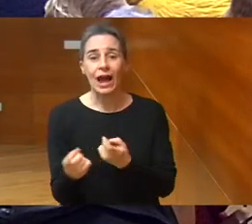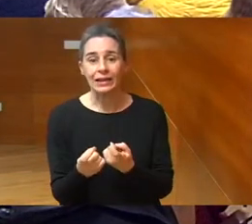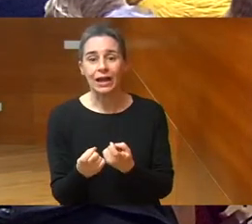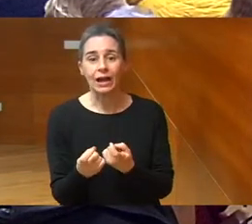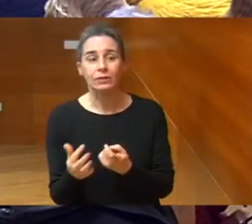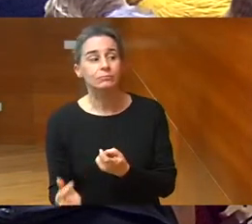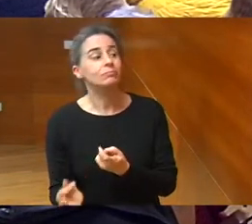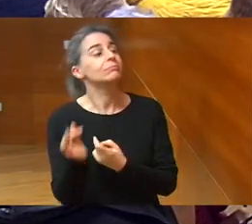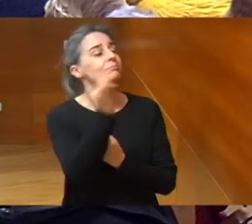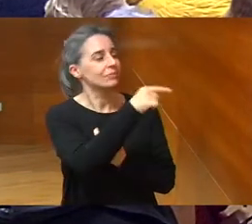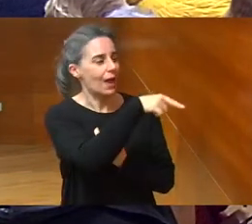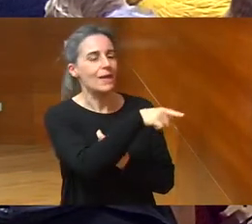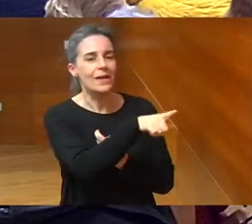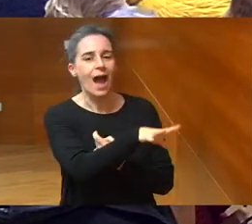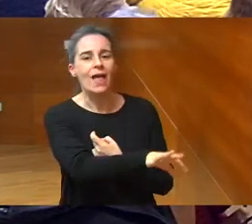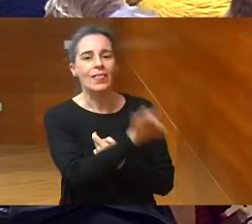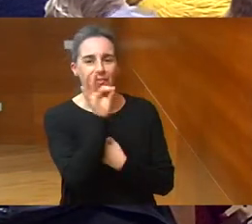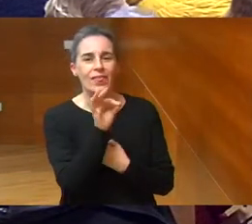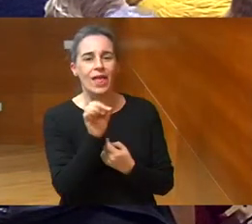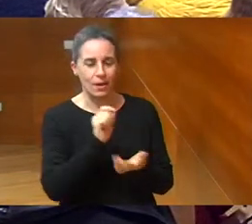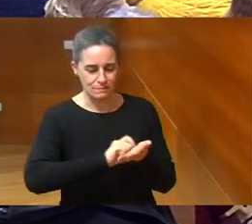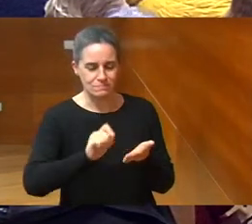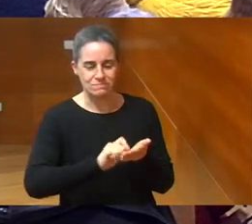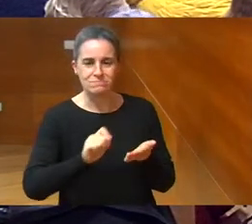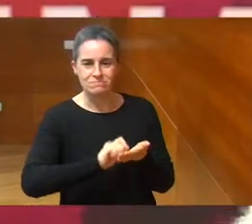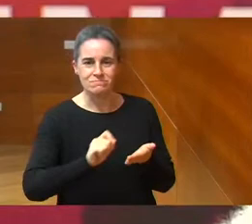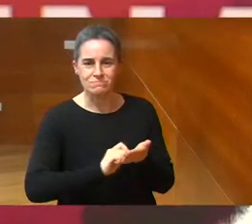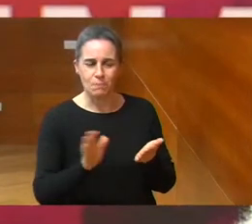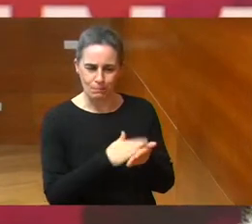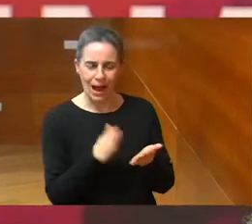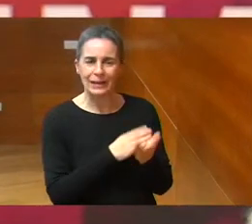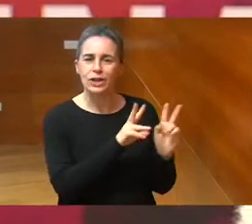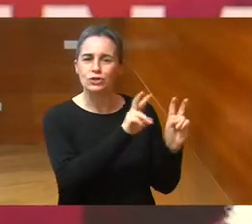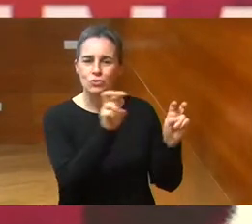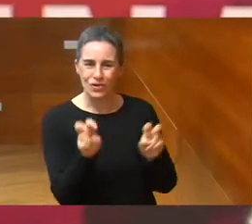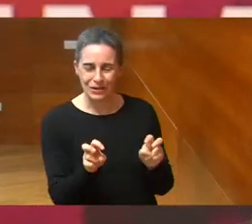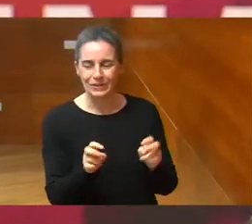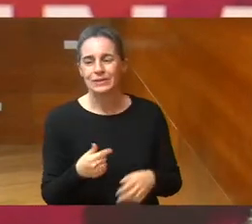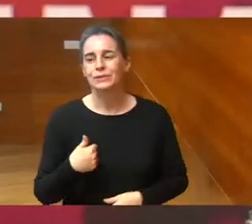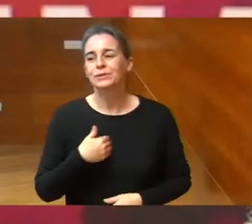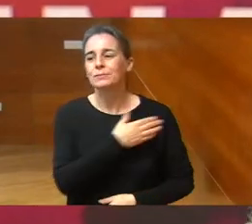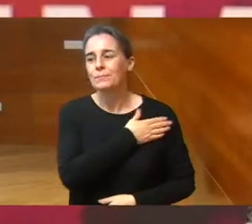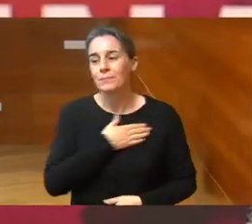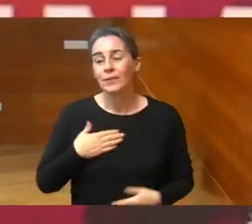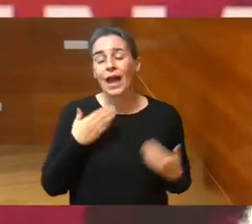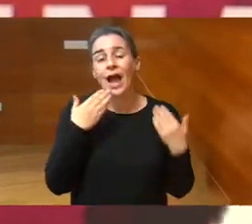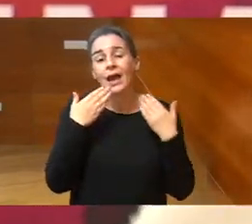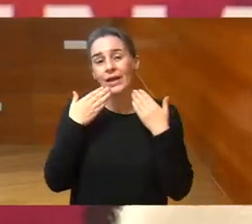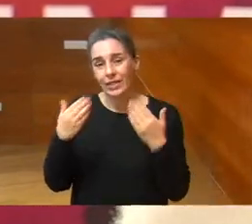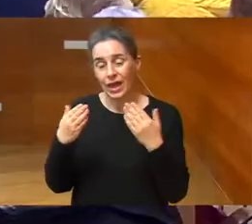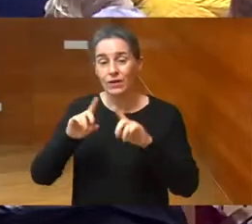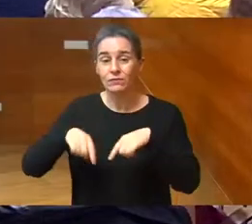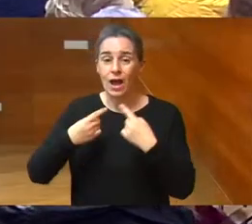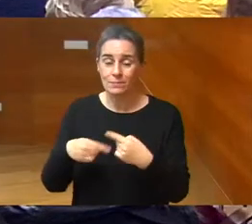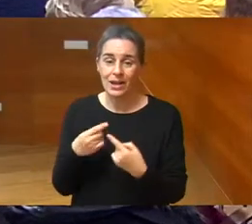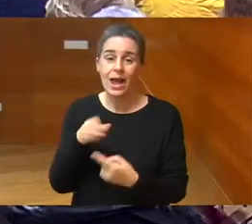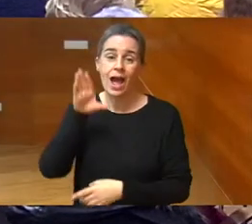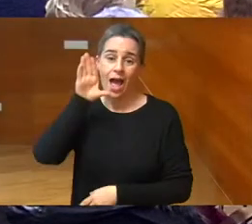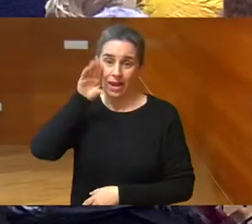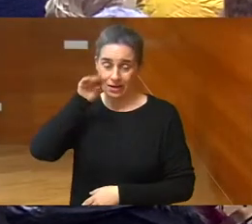páginas entonces agradecer yo agradecer a a familia de Lisa Patiño